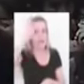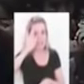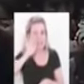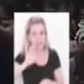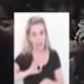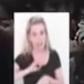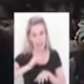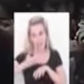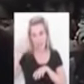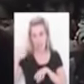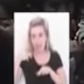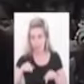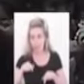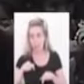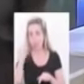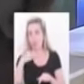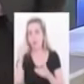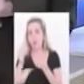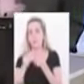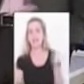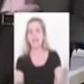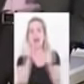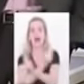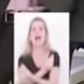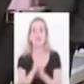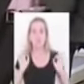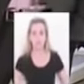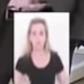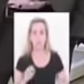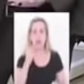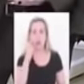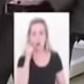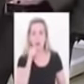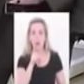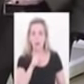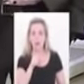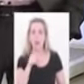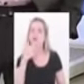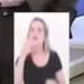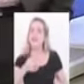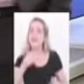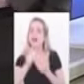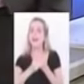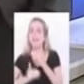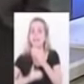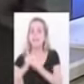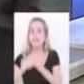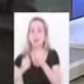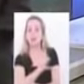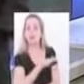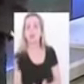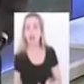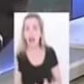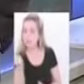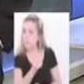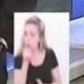ahora diez mil empleados para lo poco que se hizo para los pocos que se hizo a lo largo de